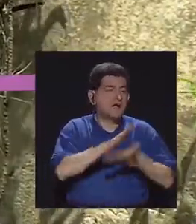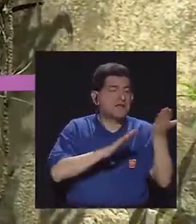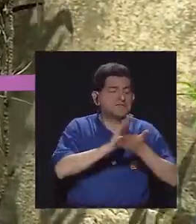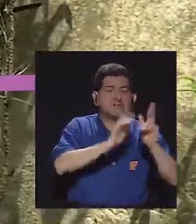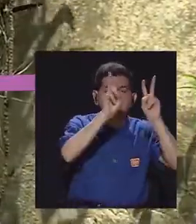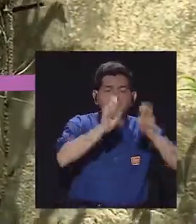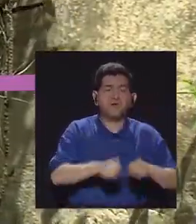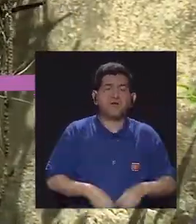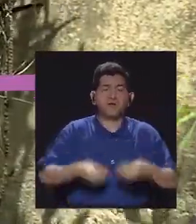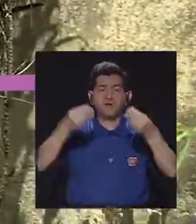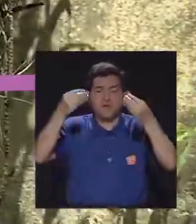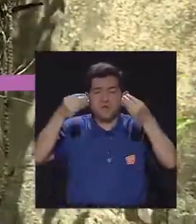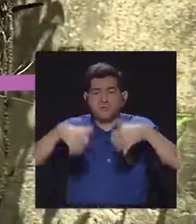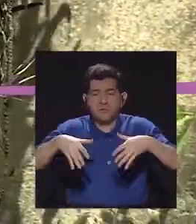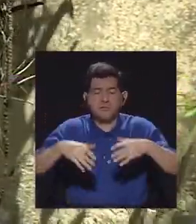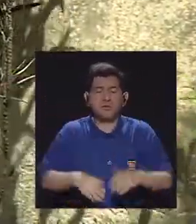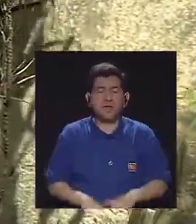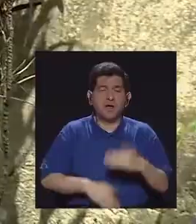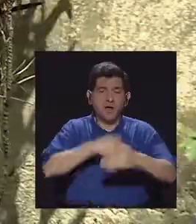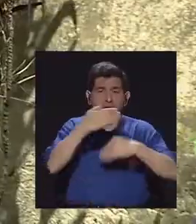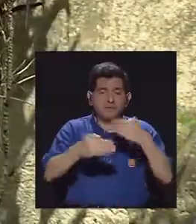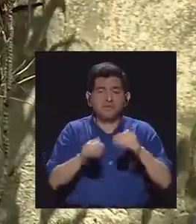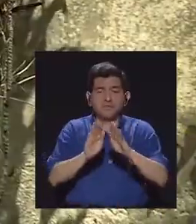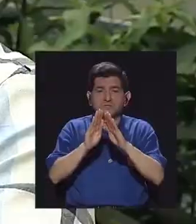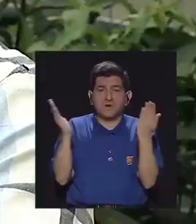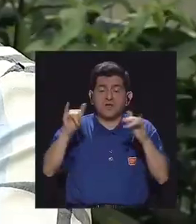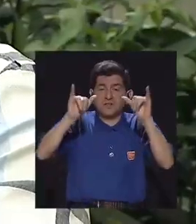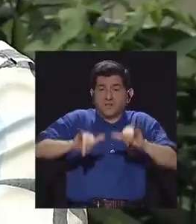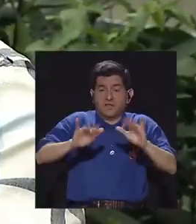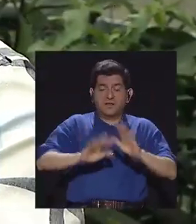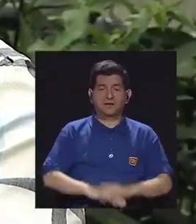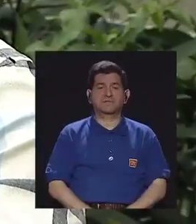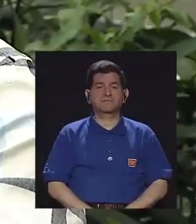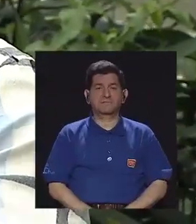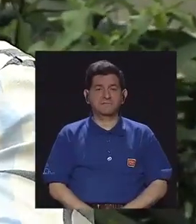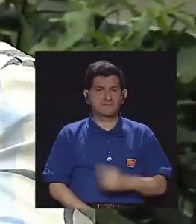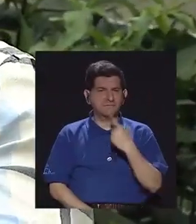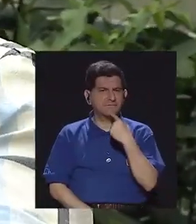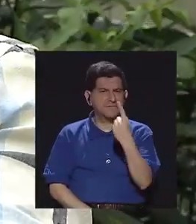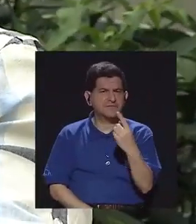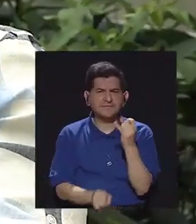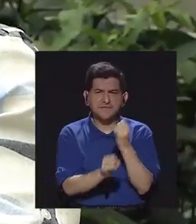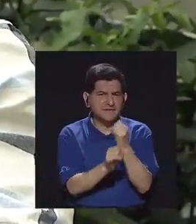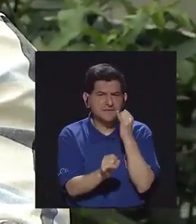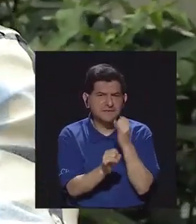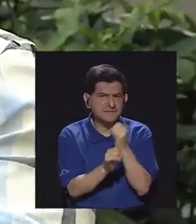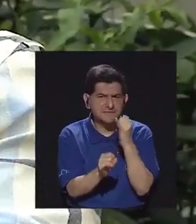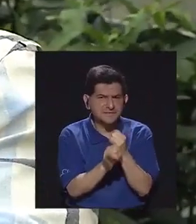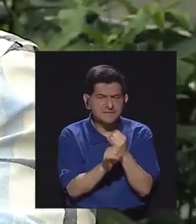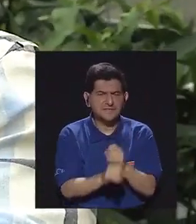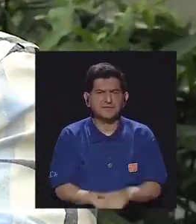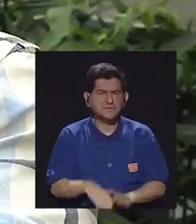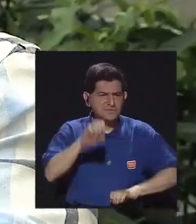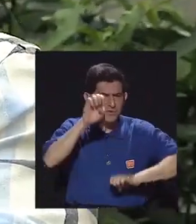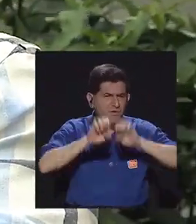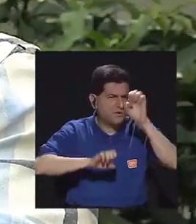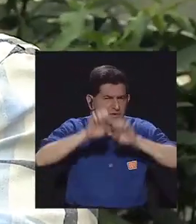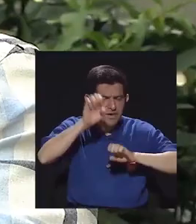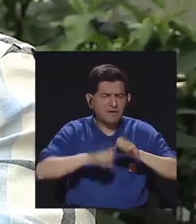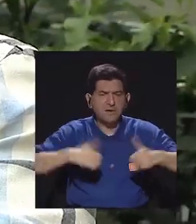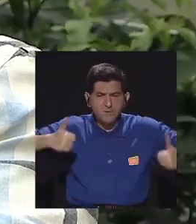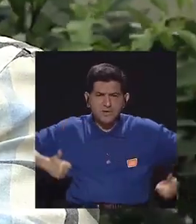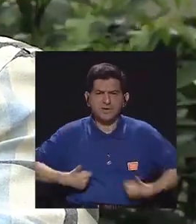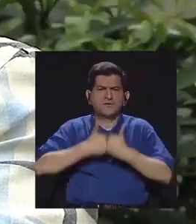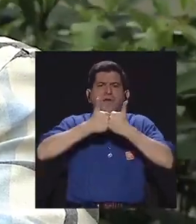exámenes y ya no volvieron, y dejar el proceso abierto. Ustedes, Jacqueline, como una institución, ¿cómo valoran